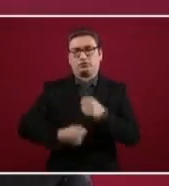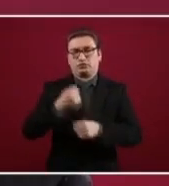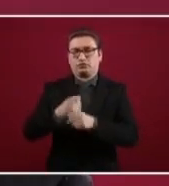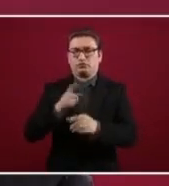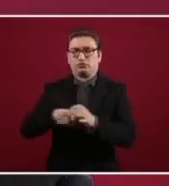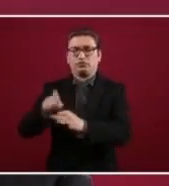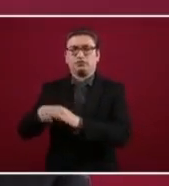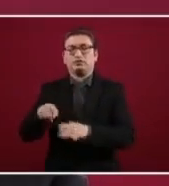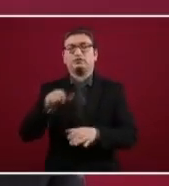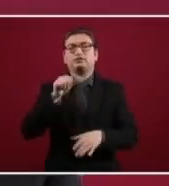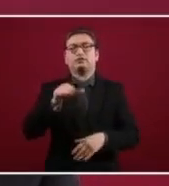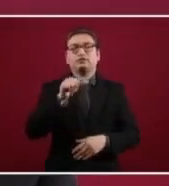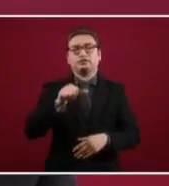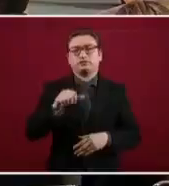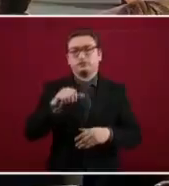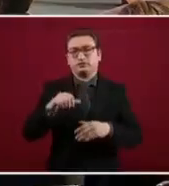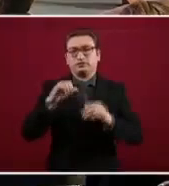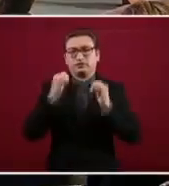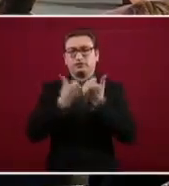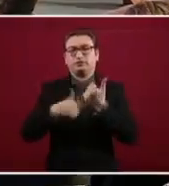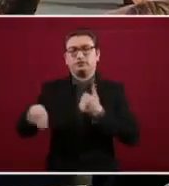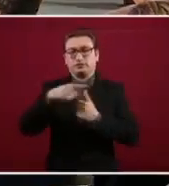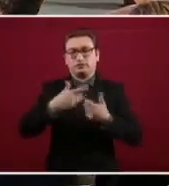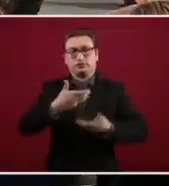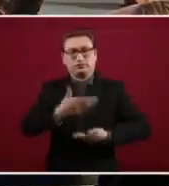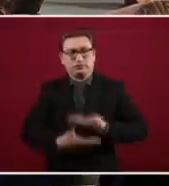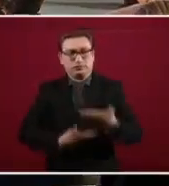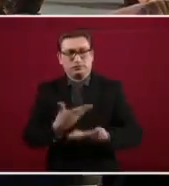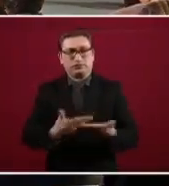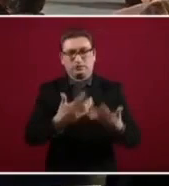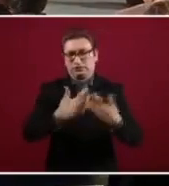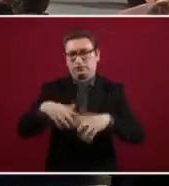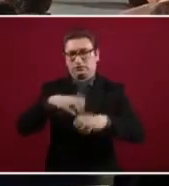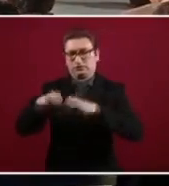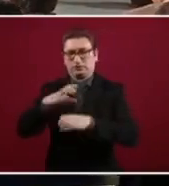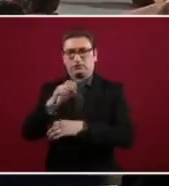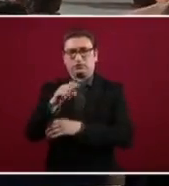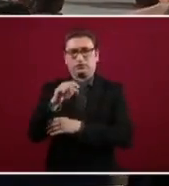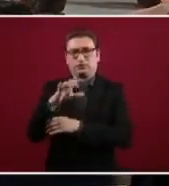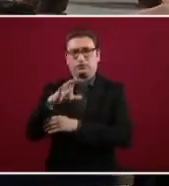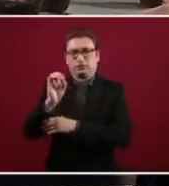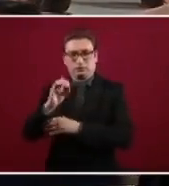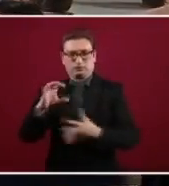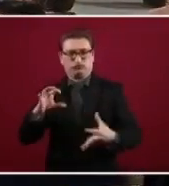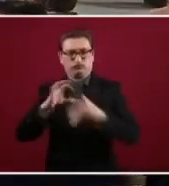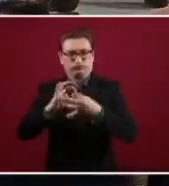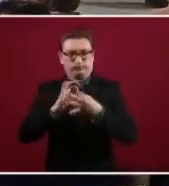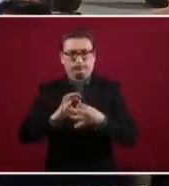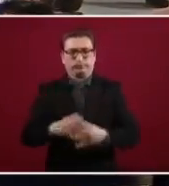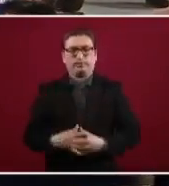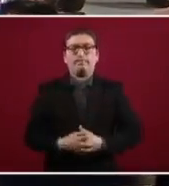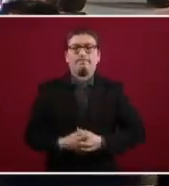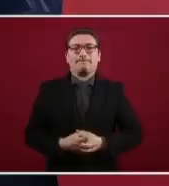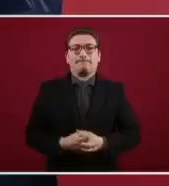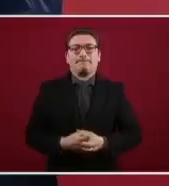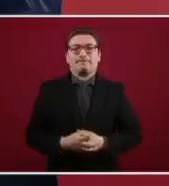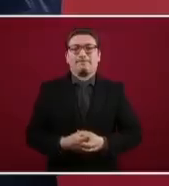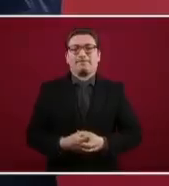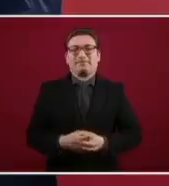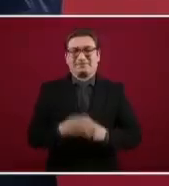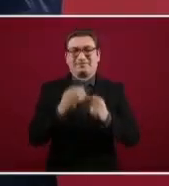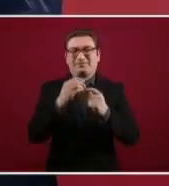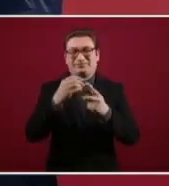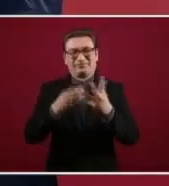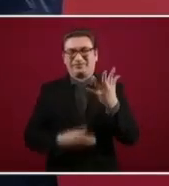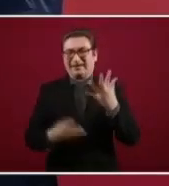16 asociaciones empresariales de servicios con quienes concanaco y su alianza con esta visión